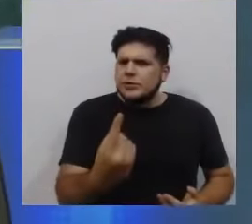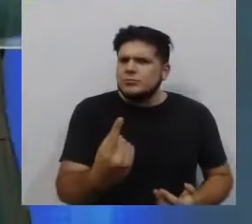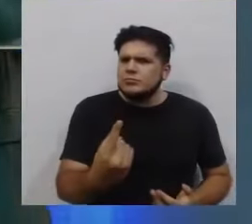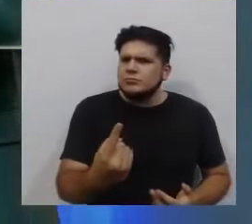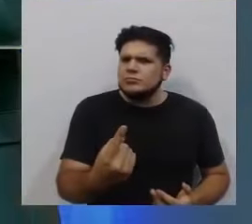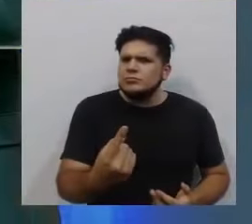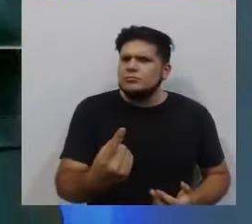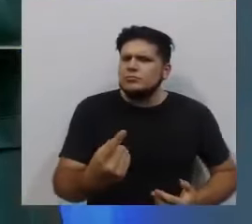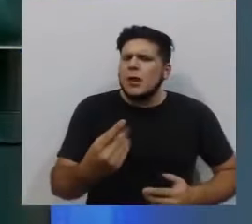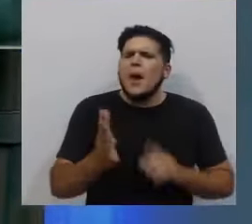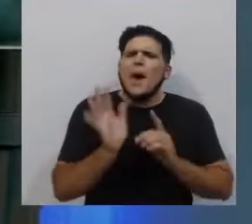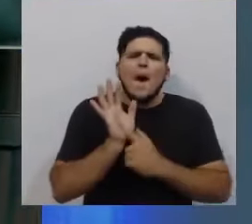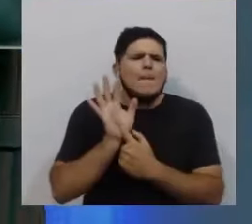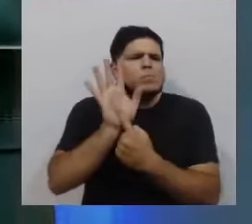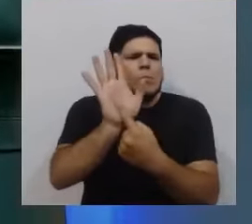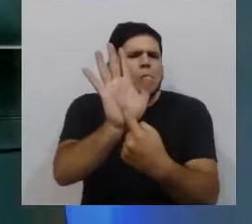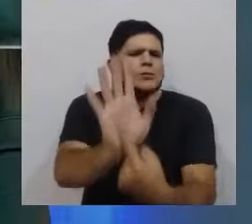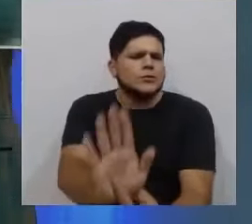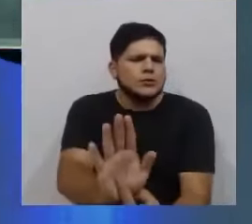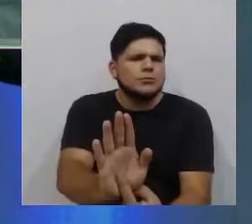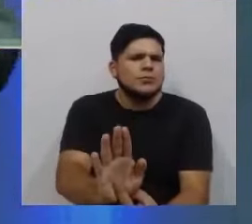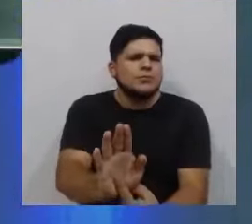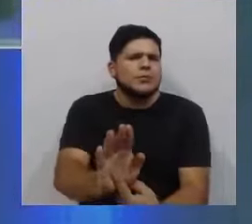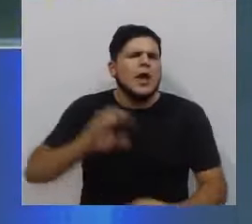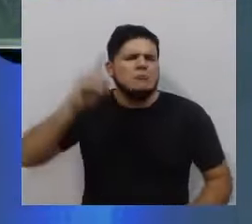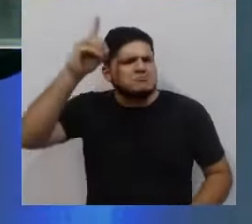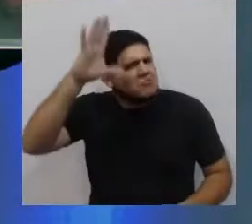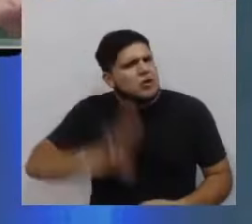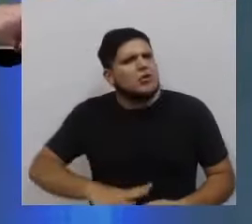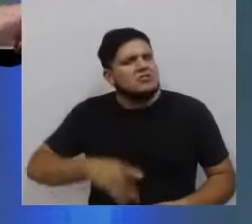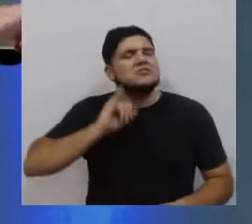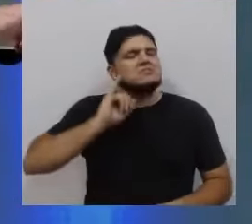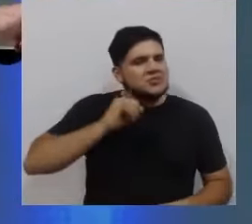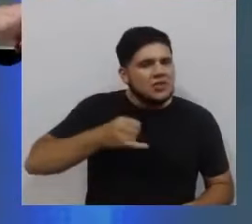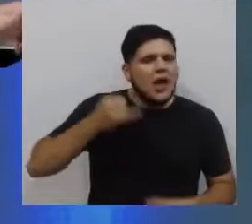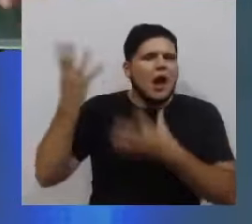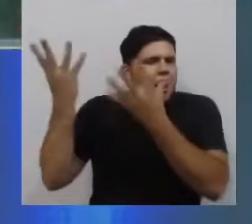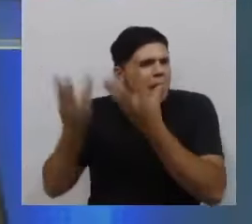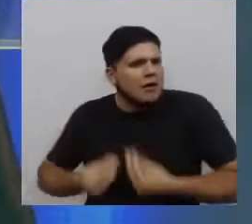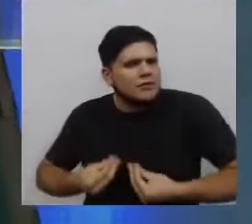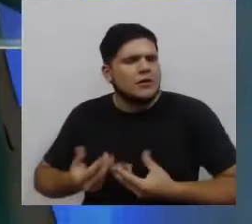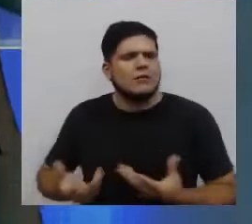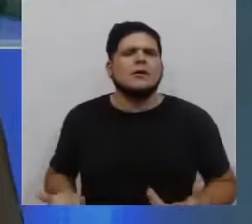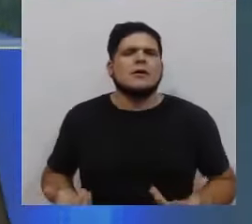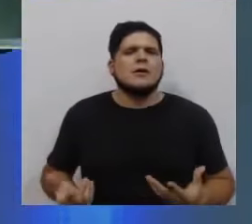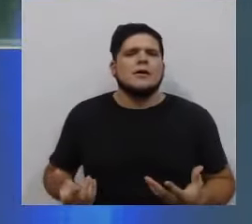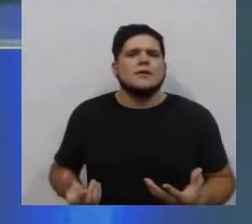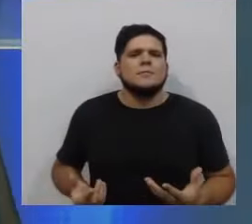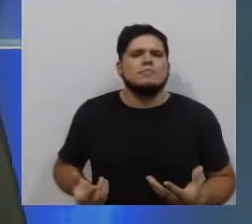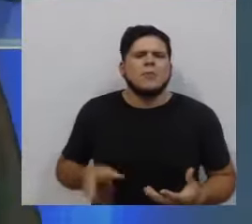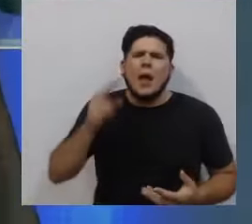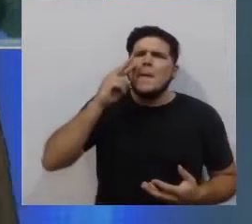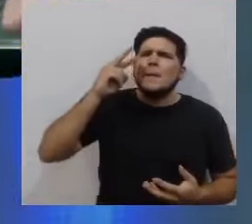pidió carta a las autoridades fíjense los pasos que temía fue dando y él vio el favor de dios vio la